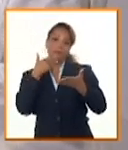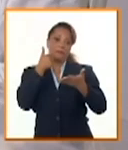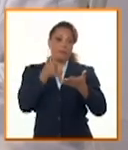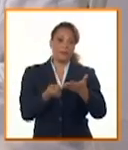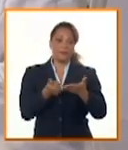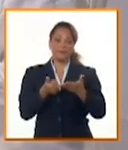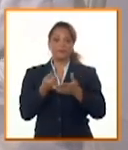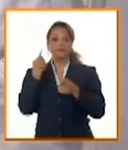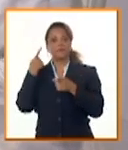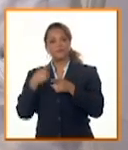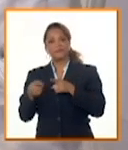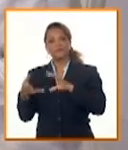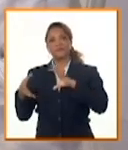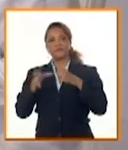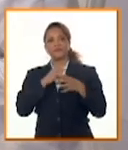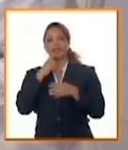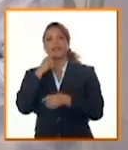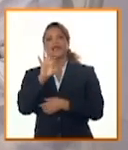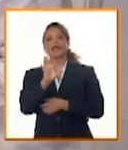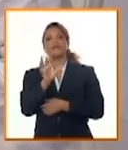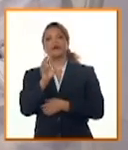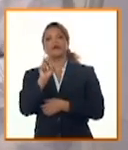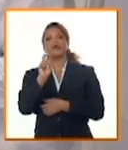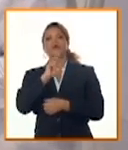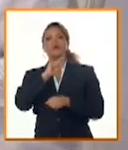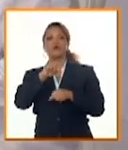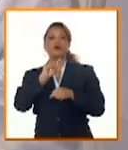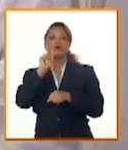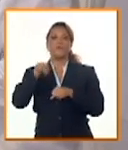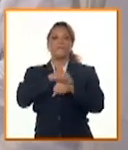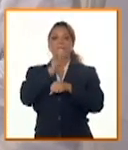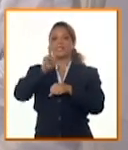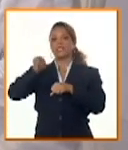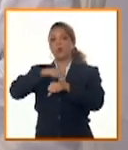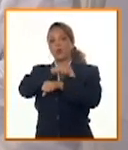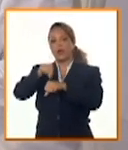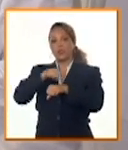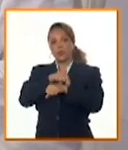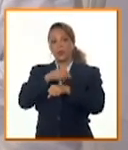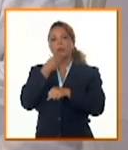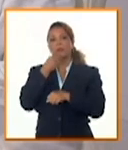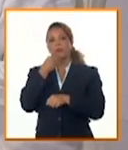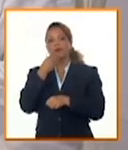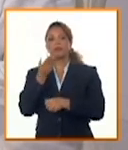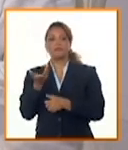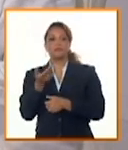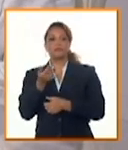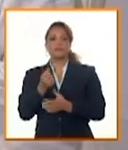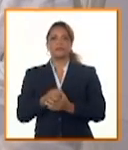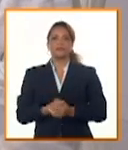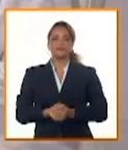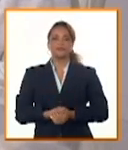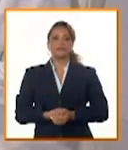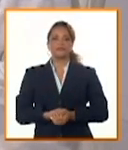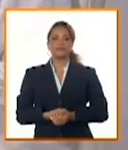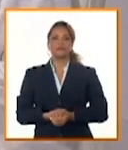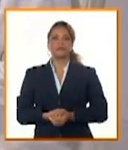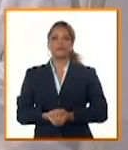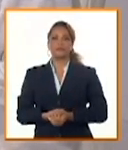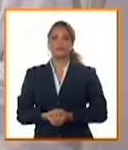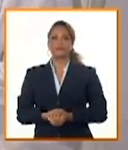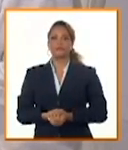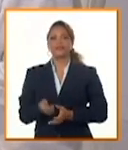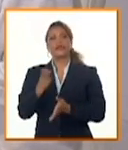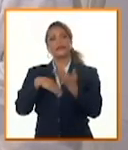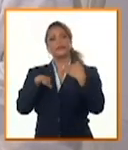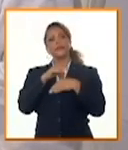lo otro lo expliqué ya que es el banco 24 horas los siete días de la semana y los 365 días del año Así que estamos hablando entonces ministro